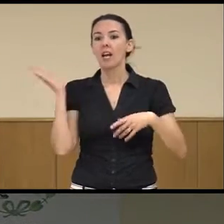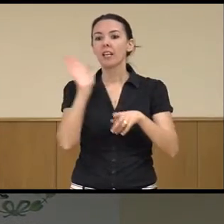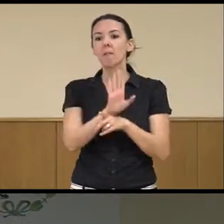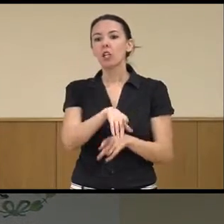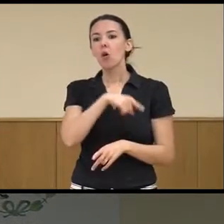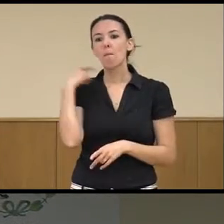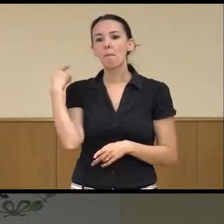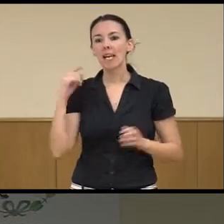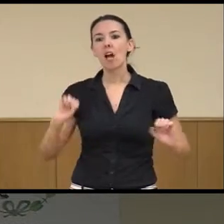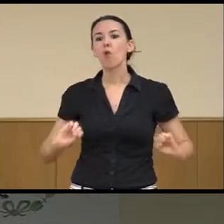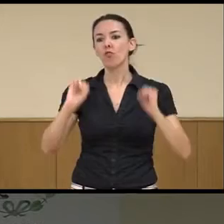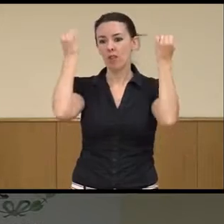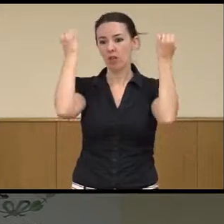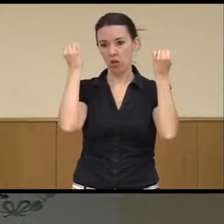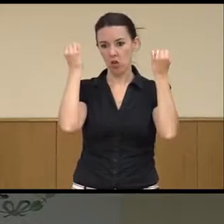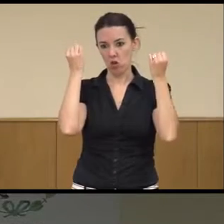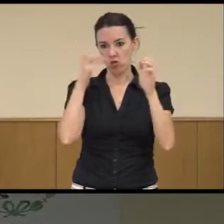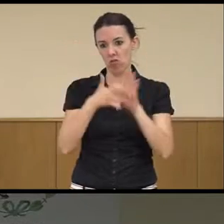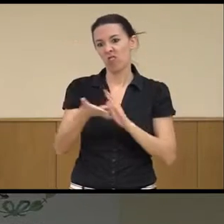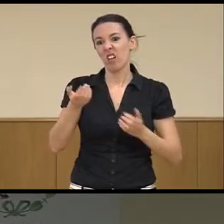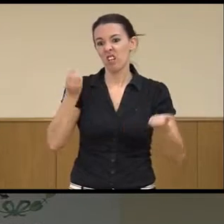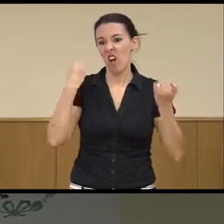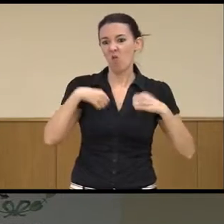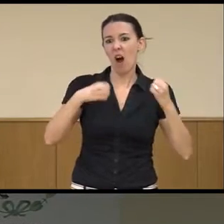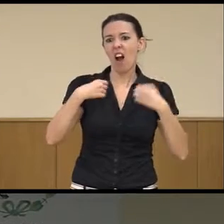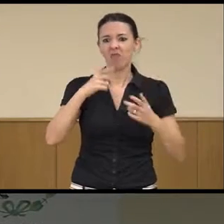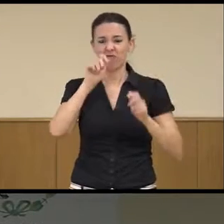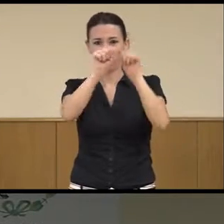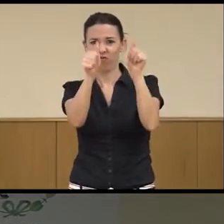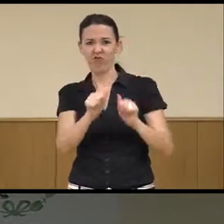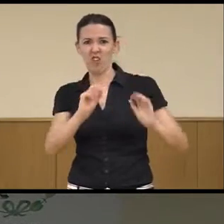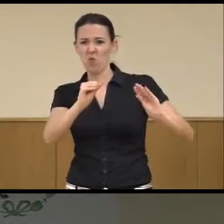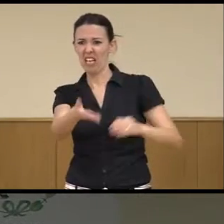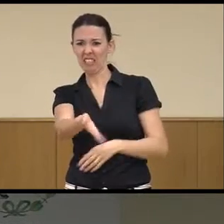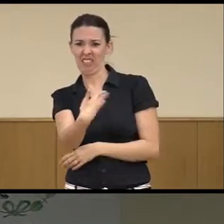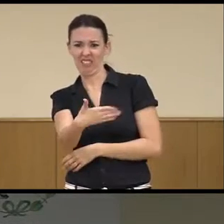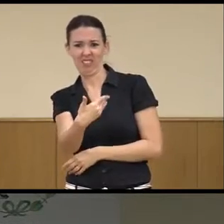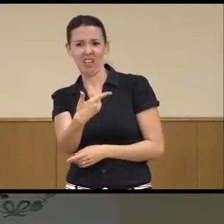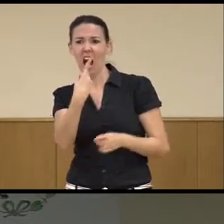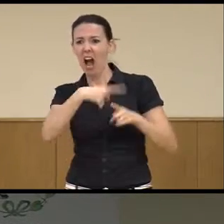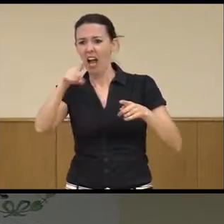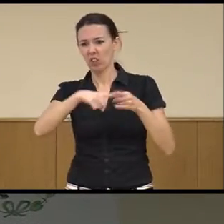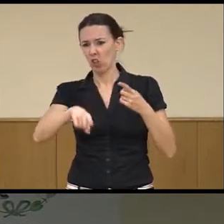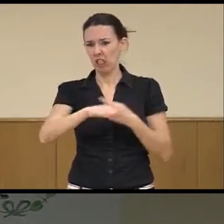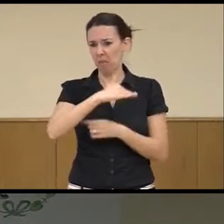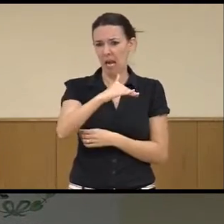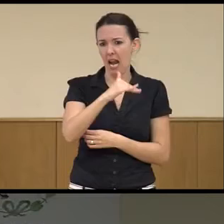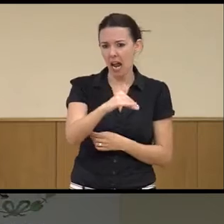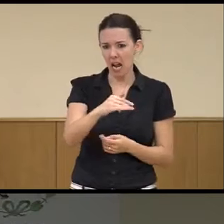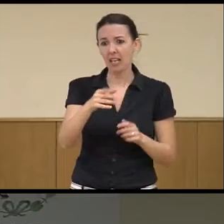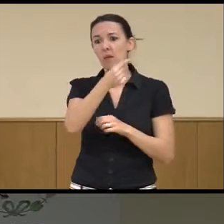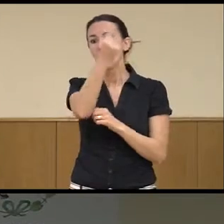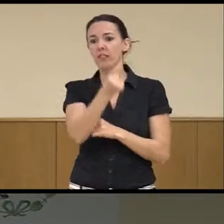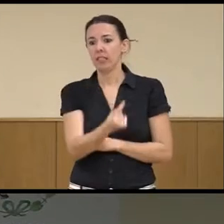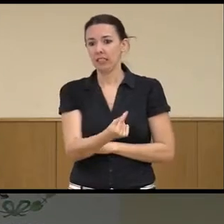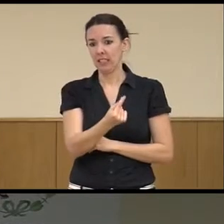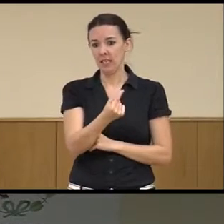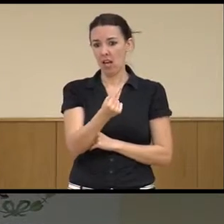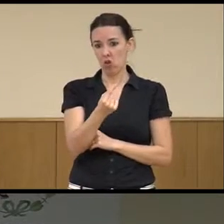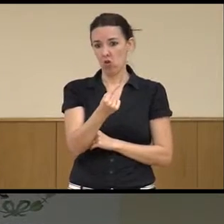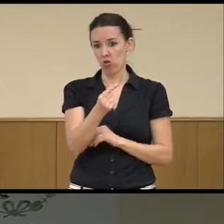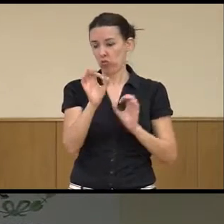pecado vencido, en la práctica festivas y grotescas figuras con mil alusiones mundanas, que por cierto eran diseñadas casi siempre por valencianos, lo de